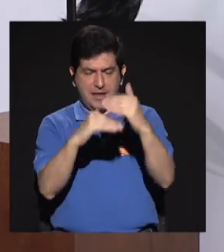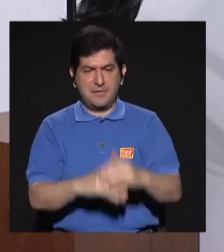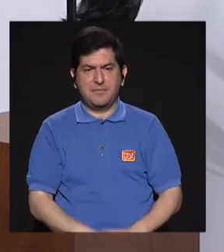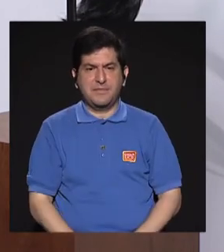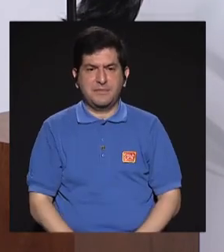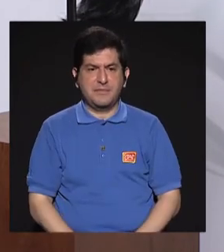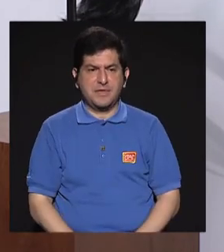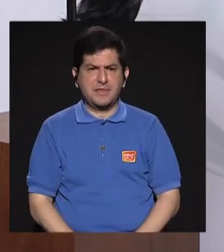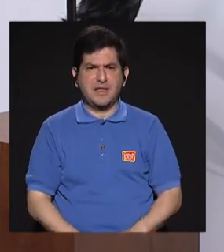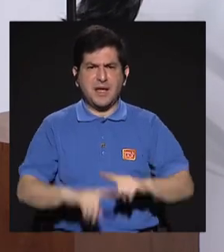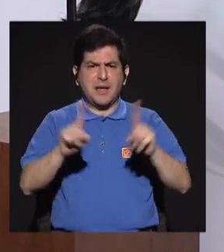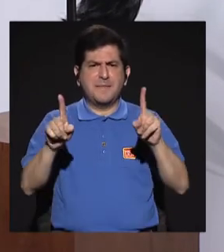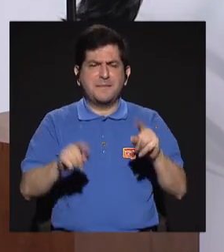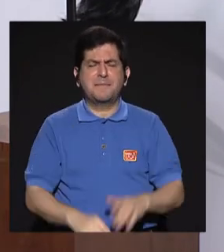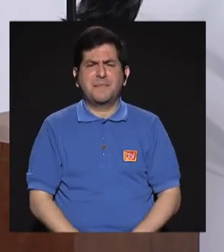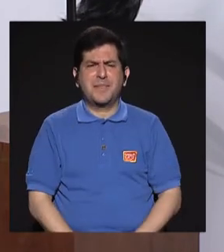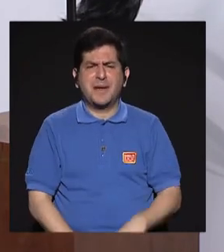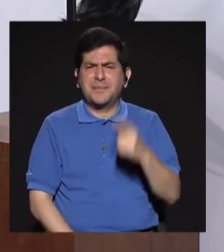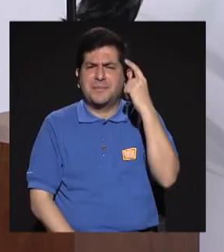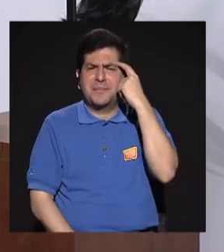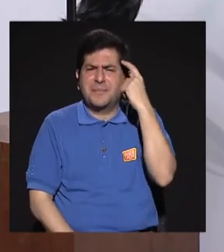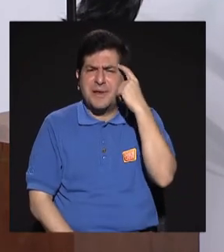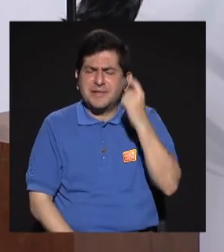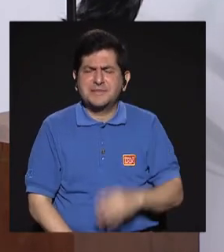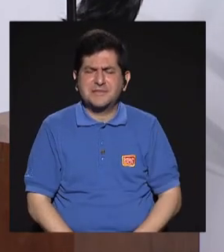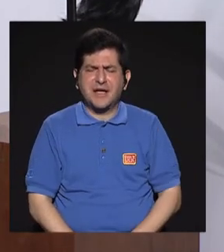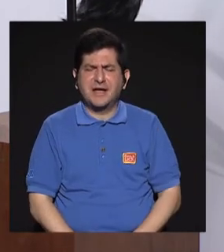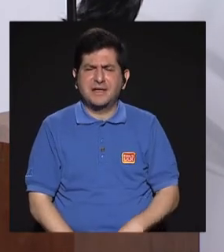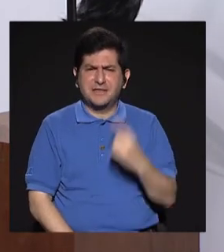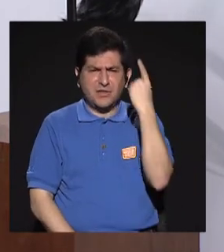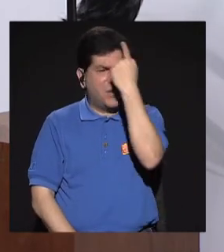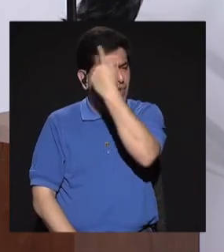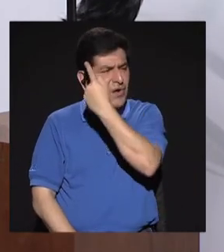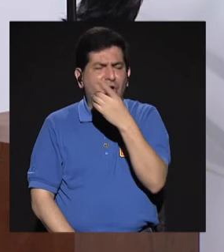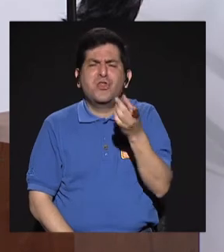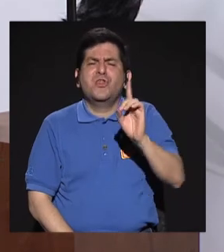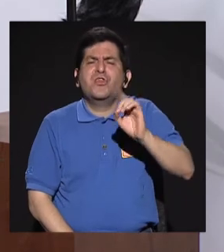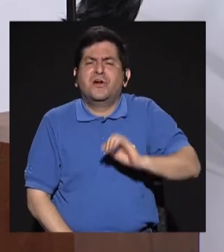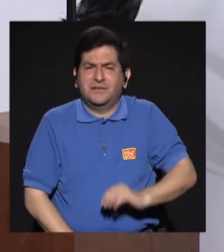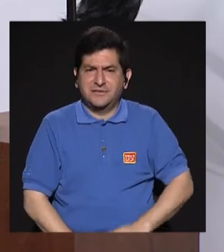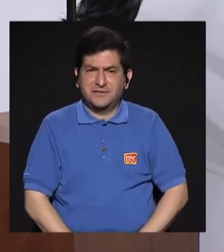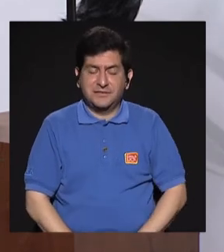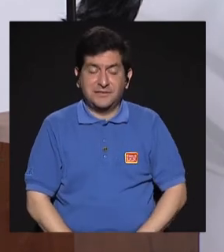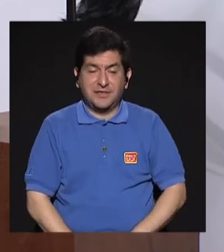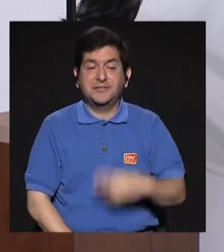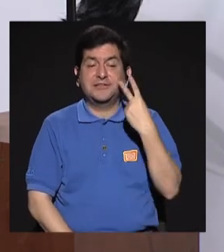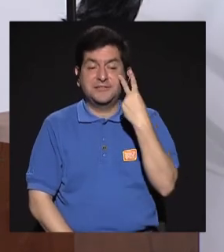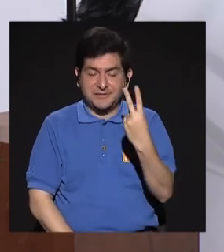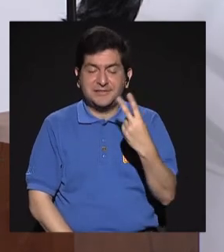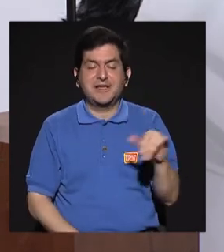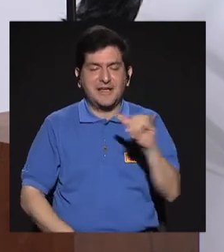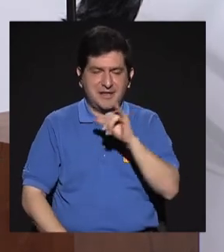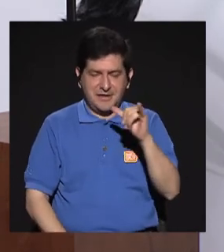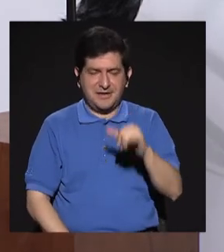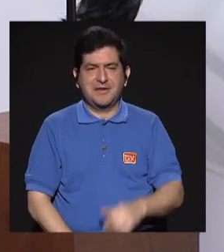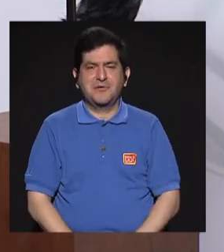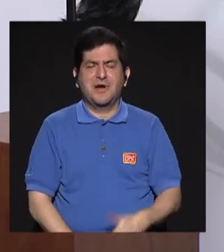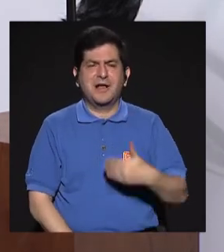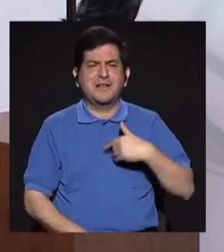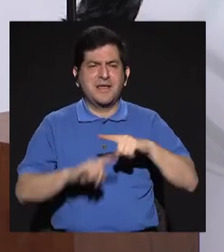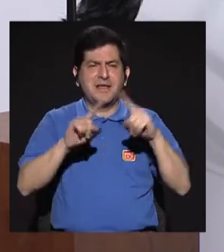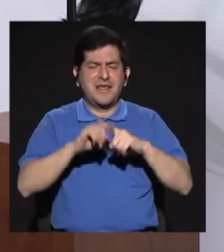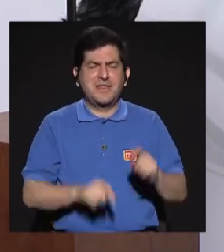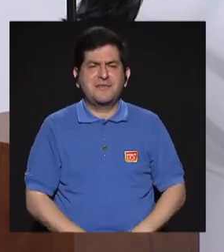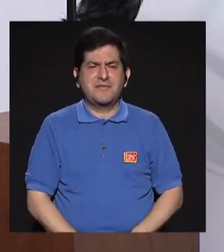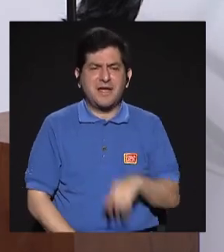el perdón porque de sembraba el perdón de pongo en él el pelo perdón este a bueno ahí se ve en el cráneo hay una